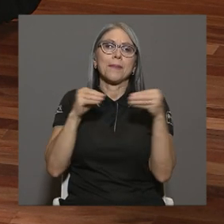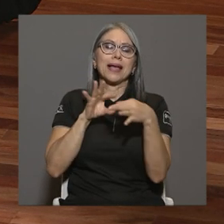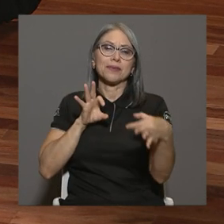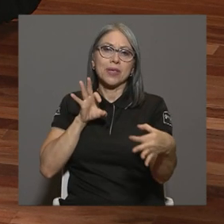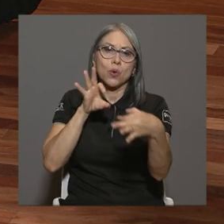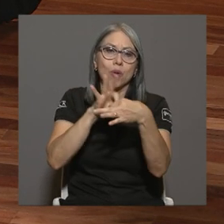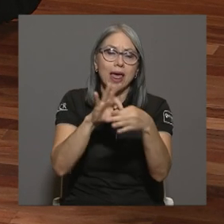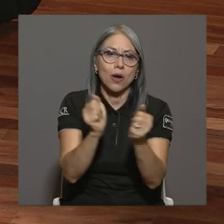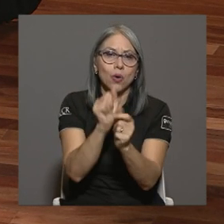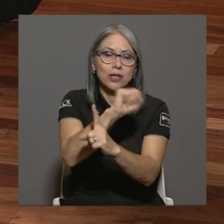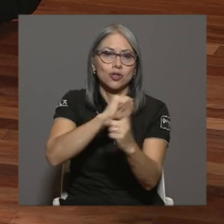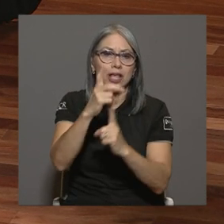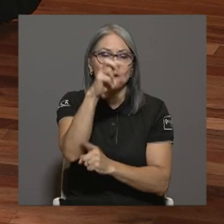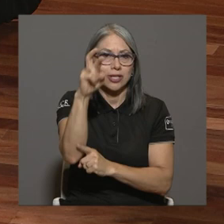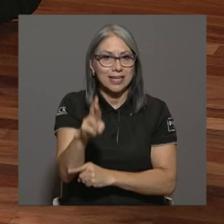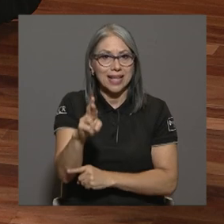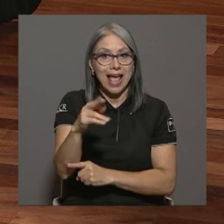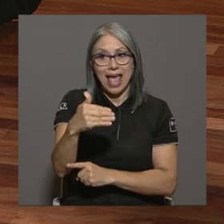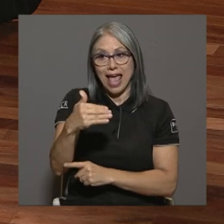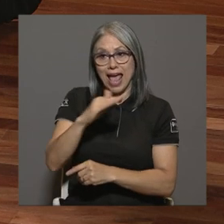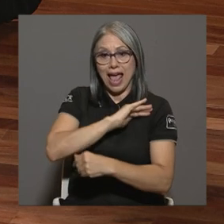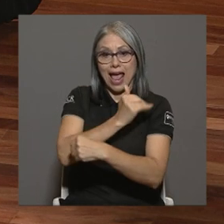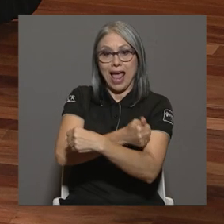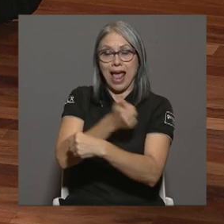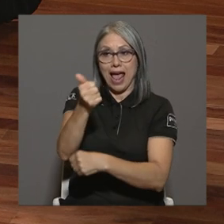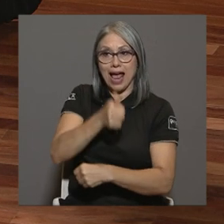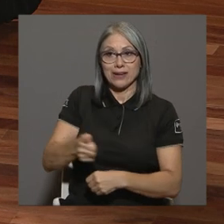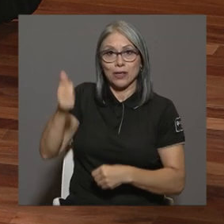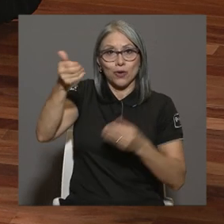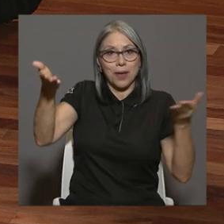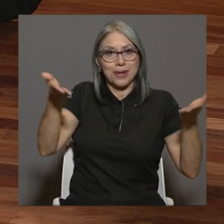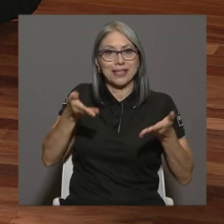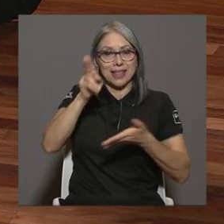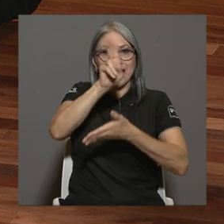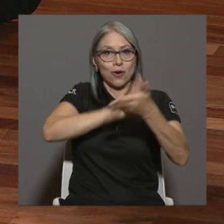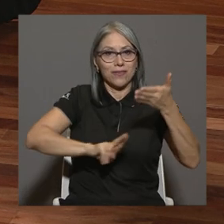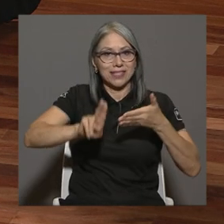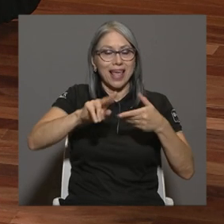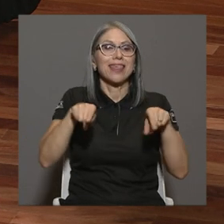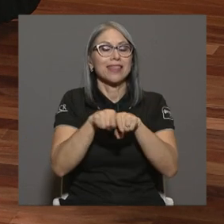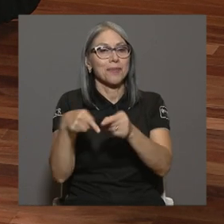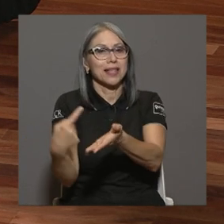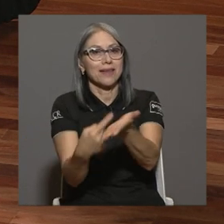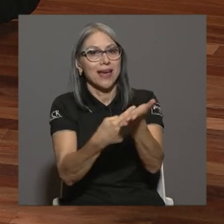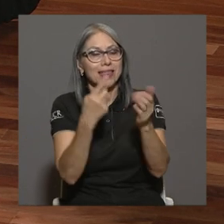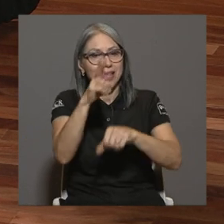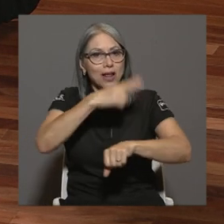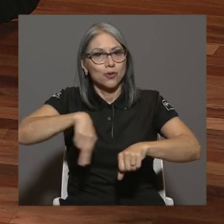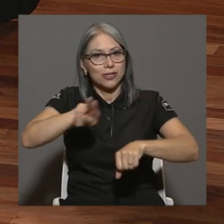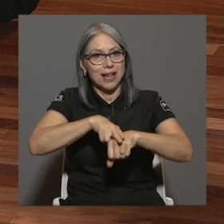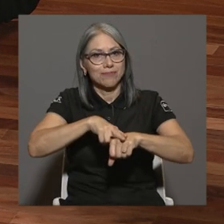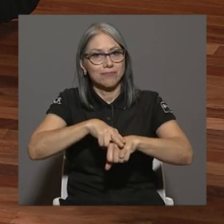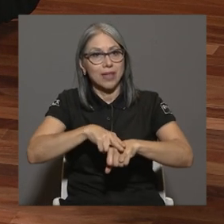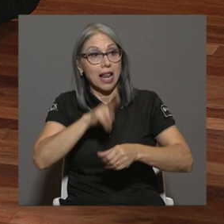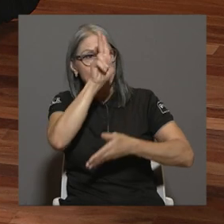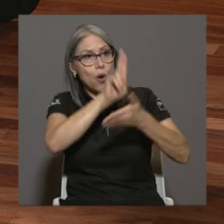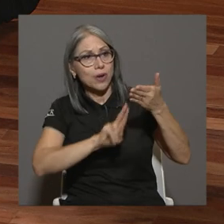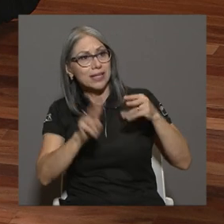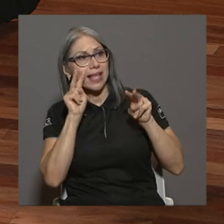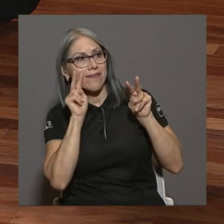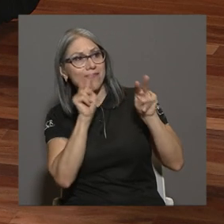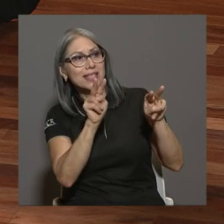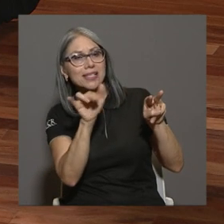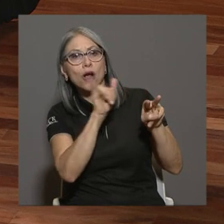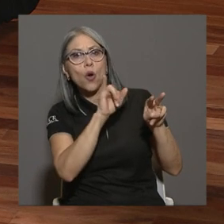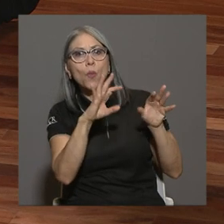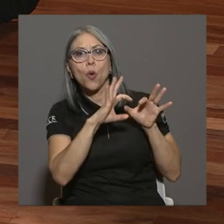costarricense, que hay una rectoría presente en la universidad y en el debate nacional, que la universidad es vista como una aliada para